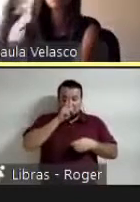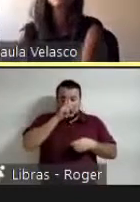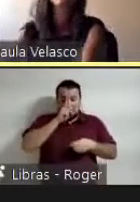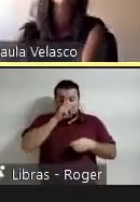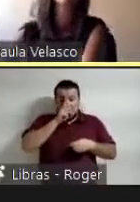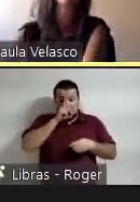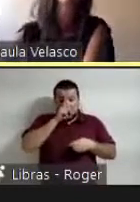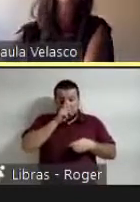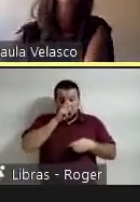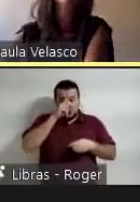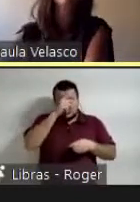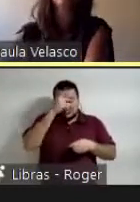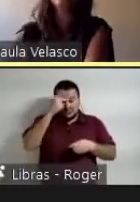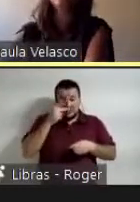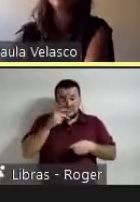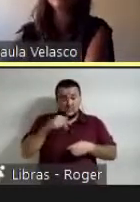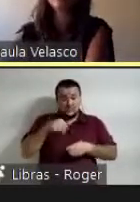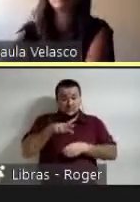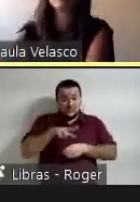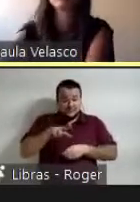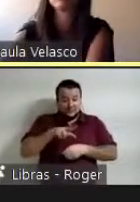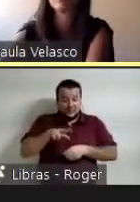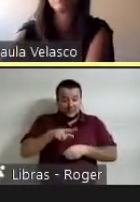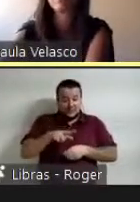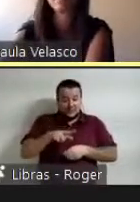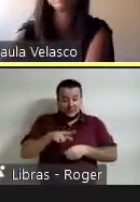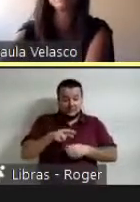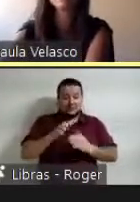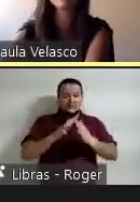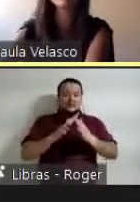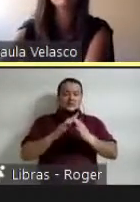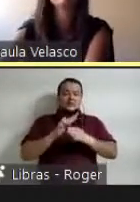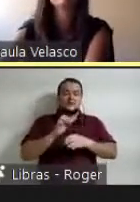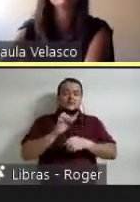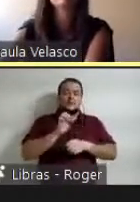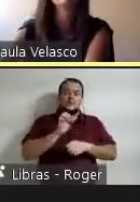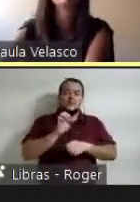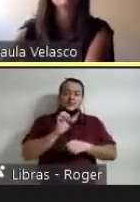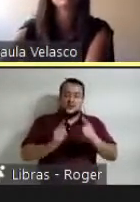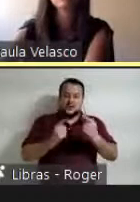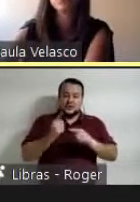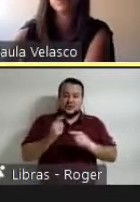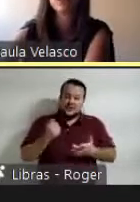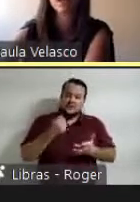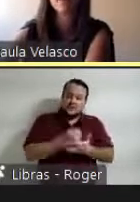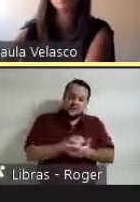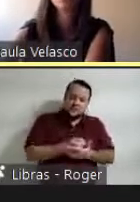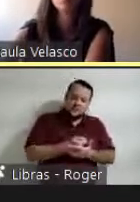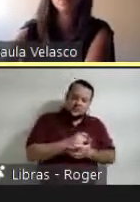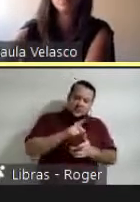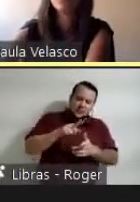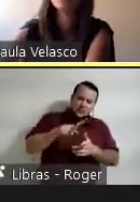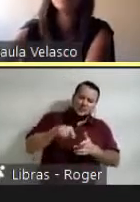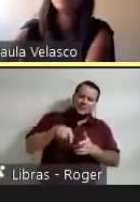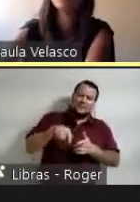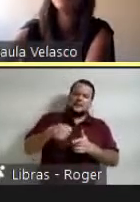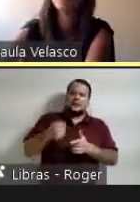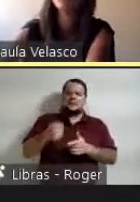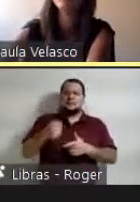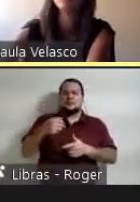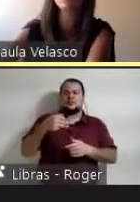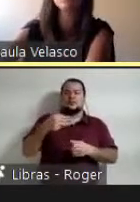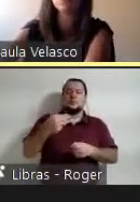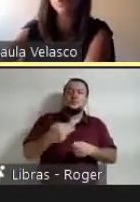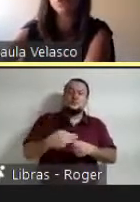regulado fue comprado por el estado de Chile tras la presión de varias partes entre ellas el municipio que no estaban preocupados por una serie de